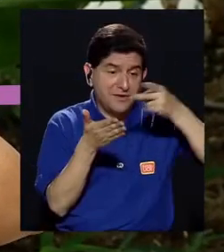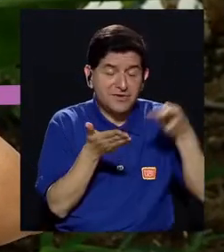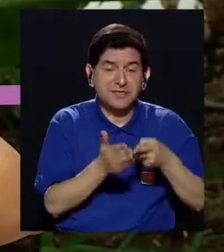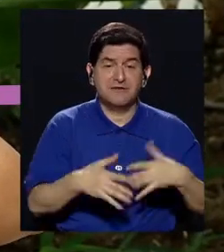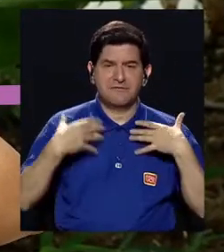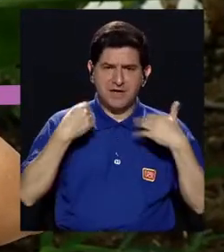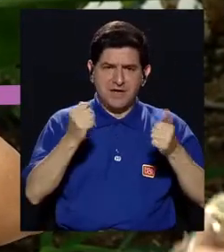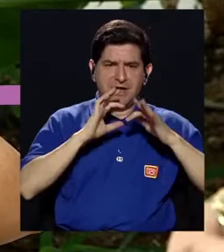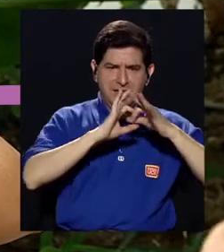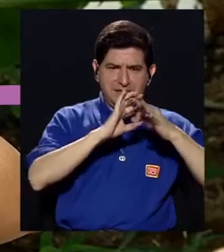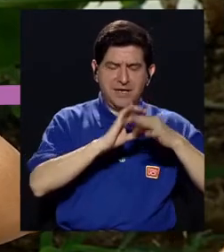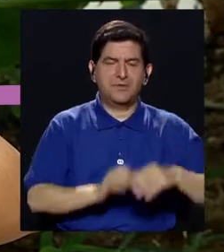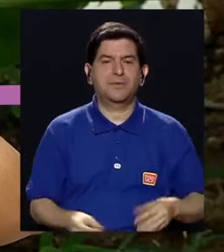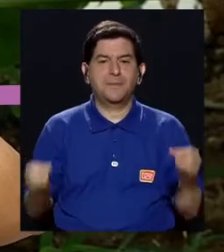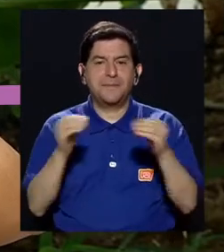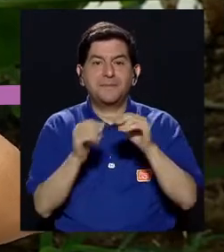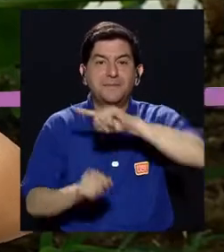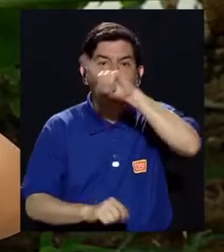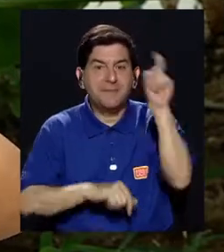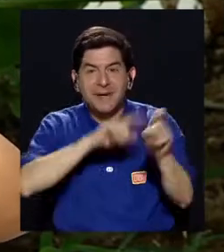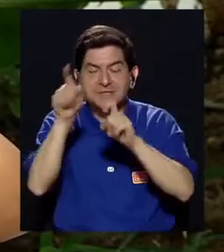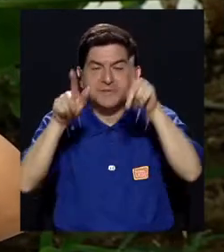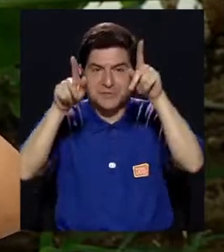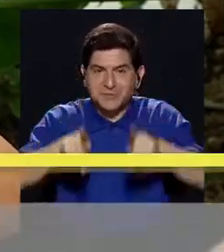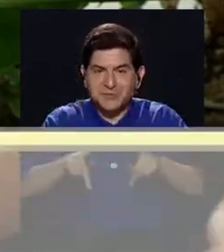métodos anticonceptivos, así que vamos a escuchar.